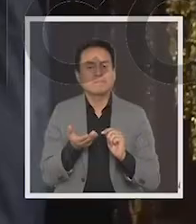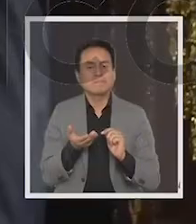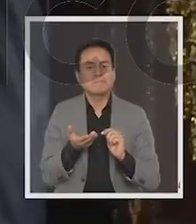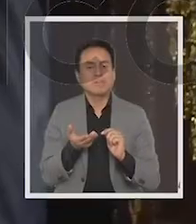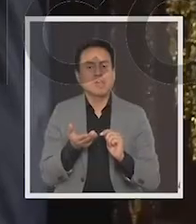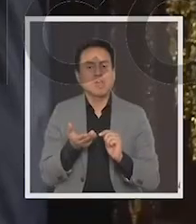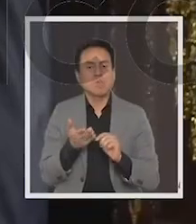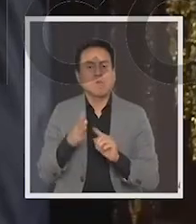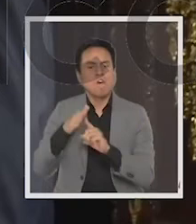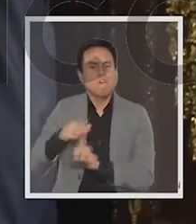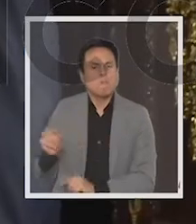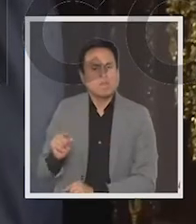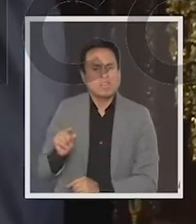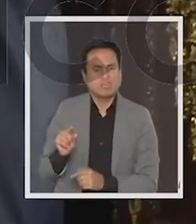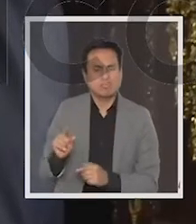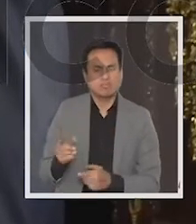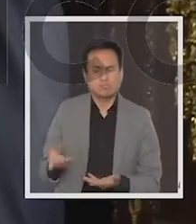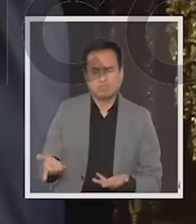humillación,